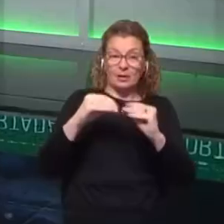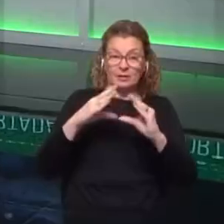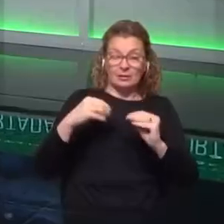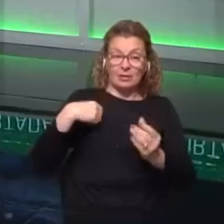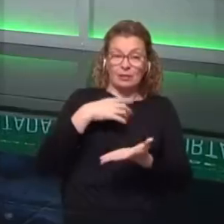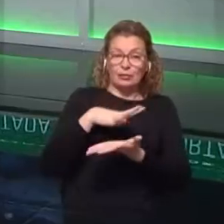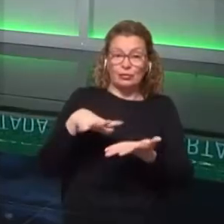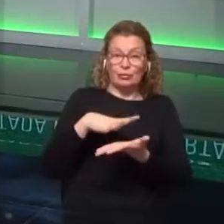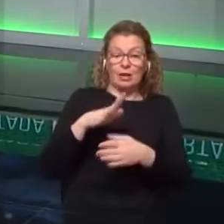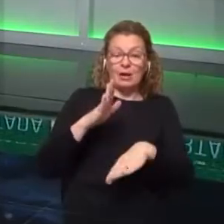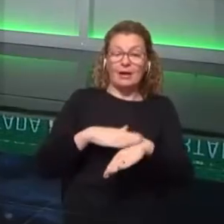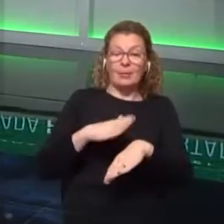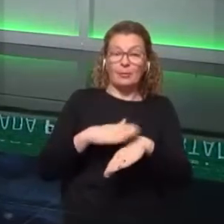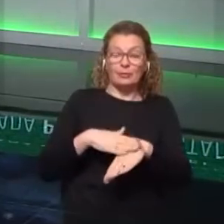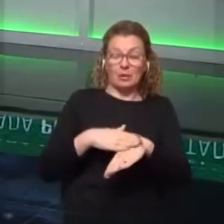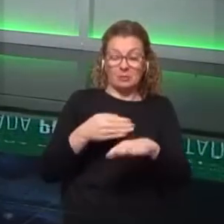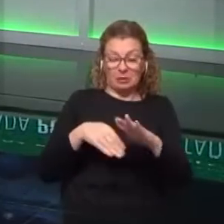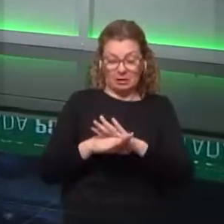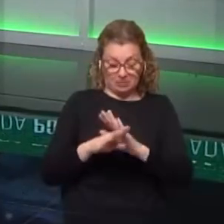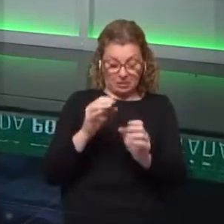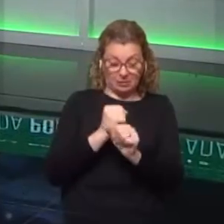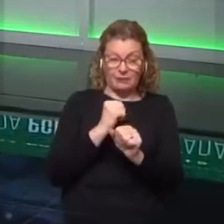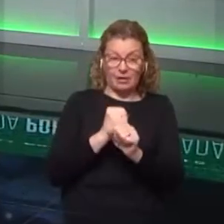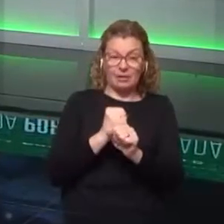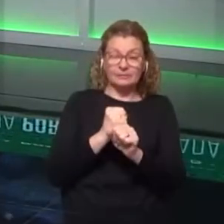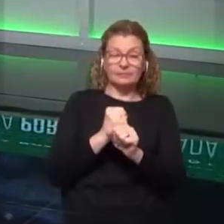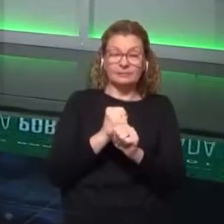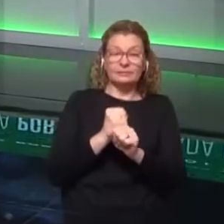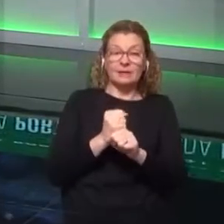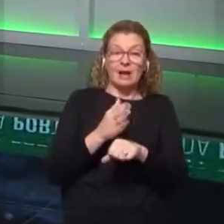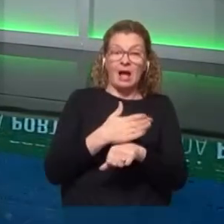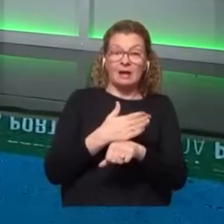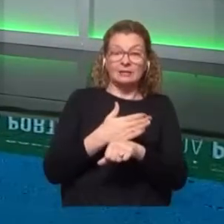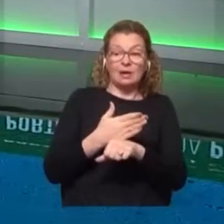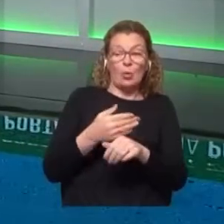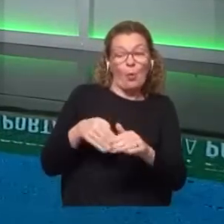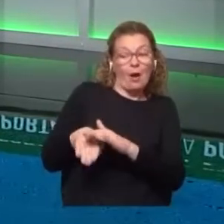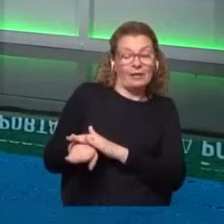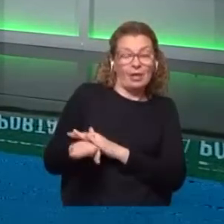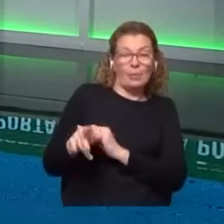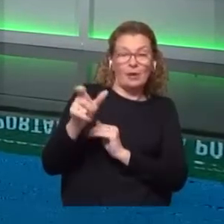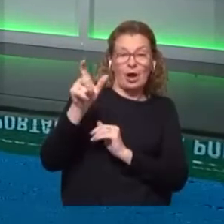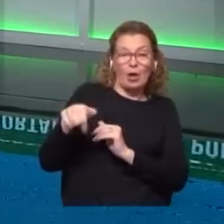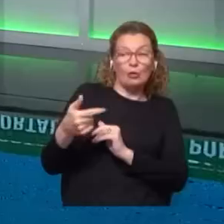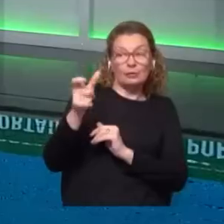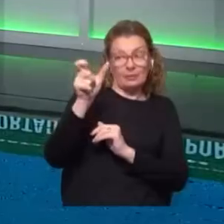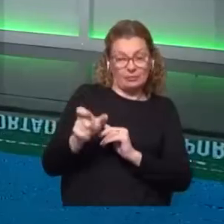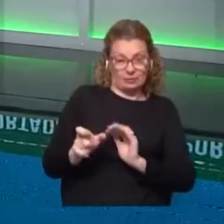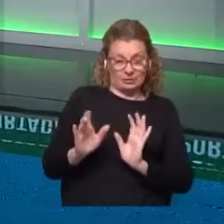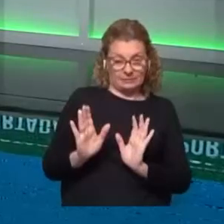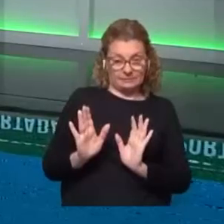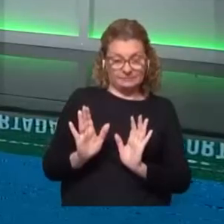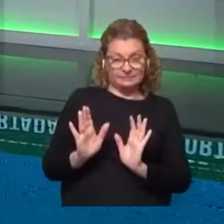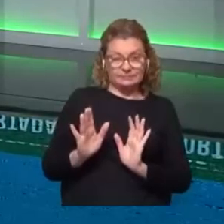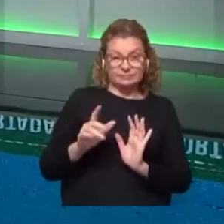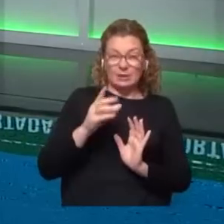ocupando cargos si es que se confirma esto que a priori estaban reservados para población vulnerable en un